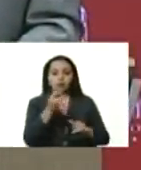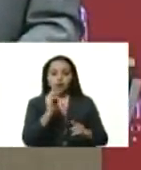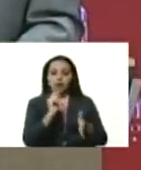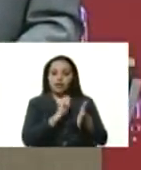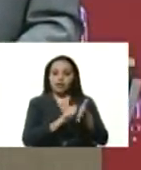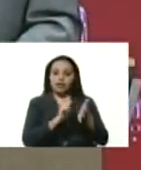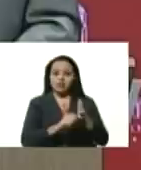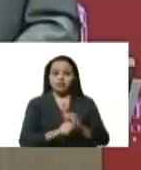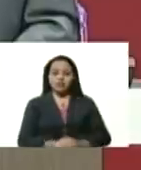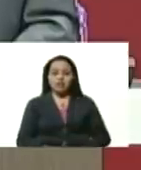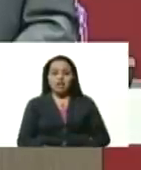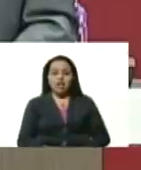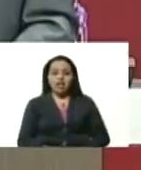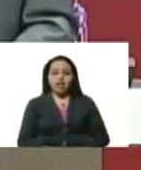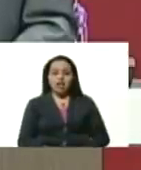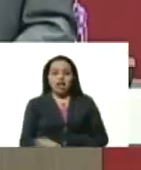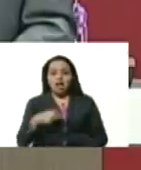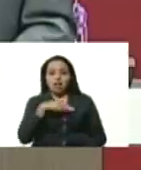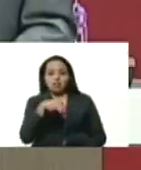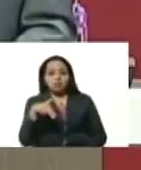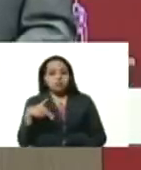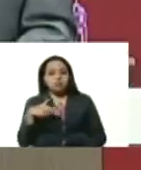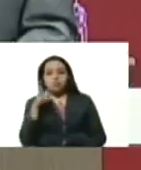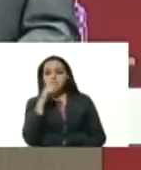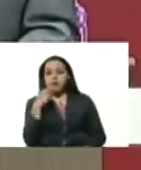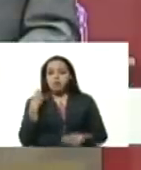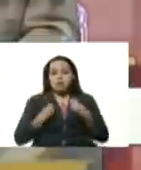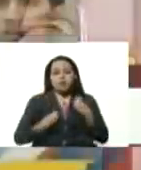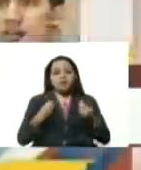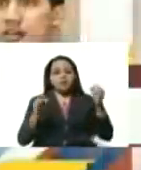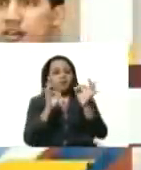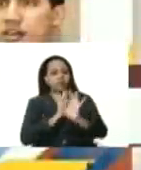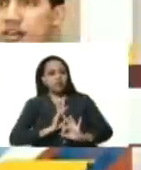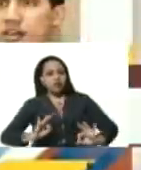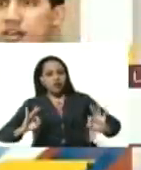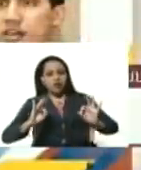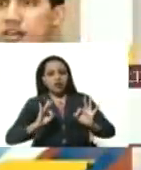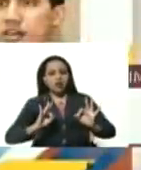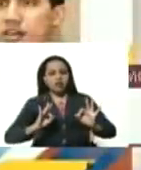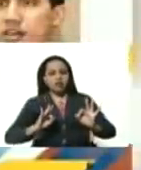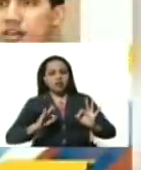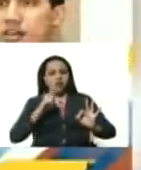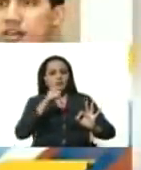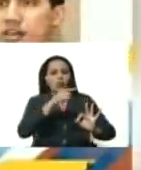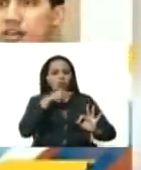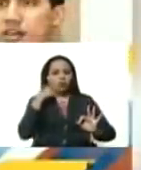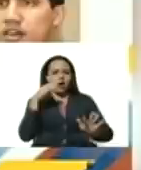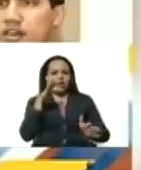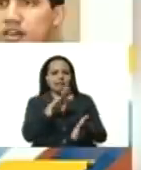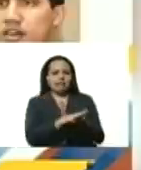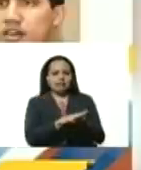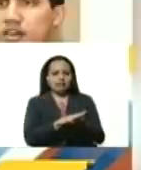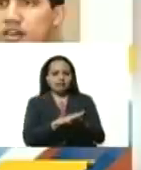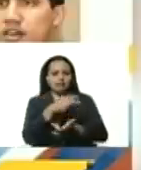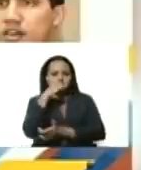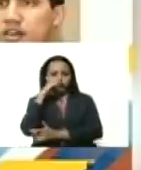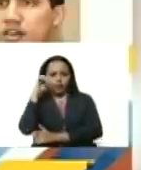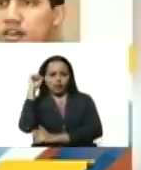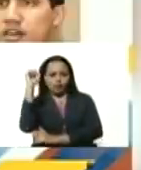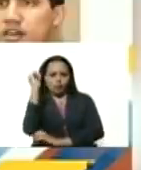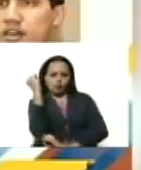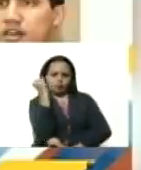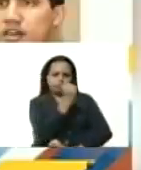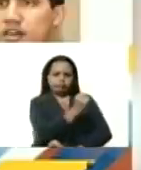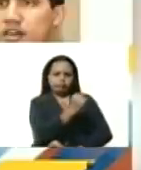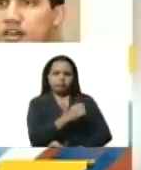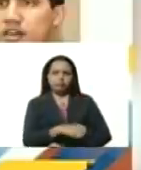Repito, no tenemos inconveniente moral con la eliminación de Nicolás Maduro. Eso